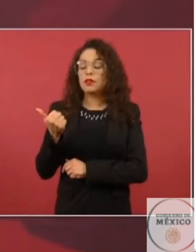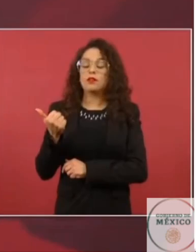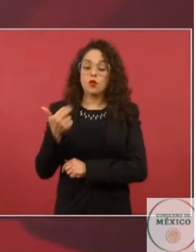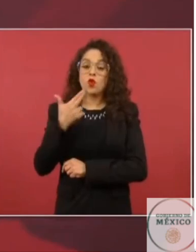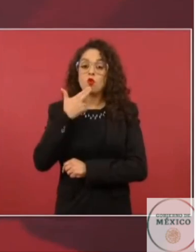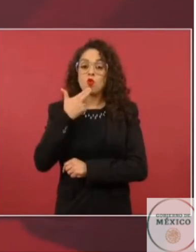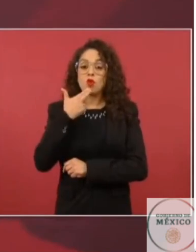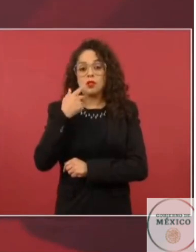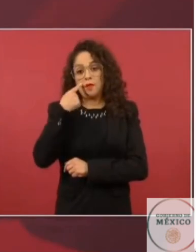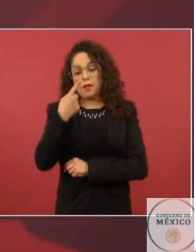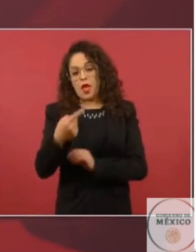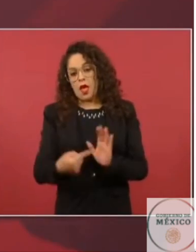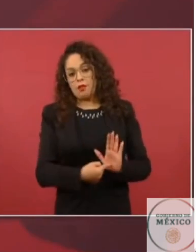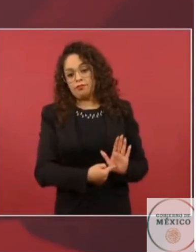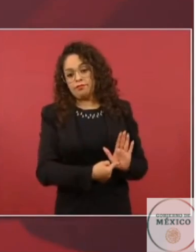para